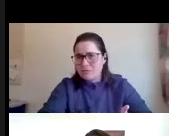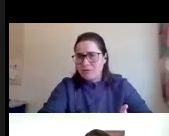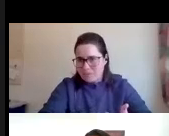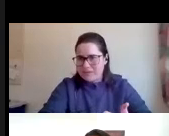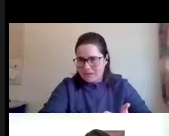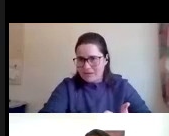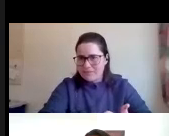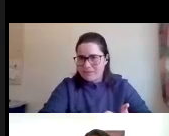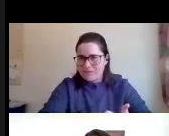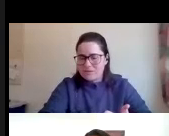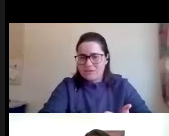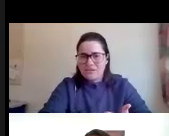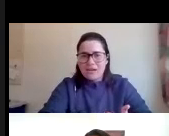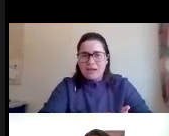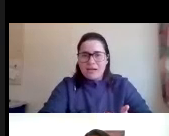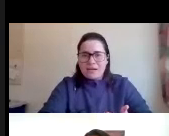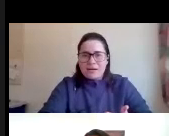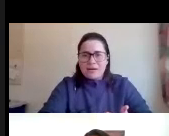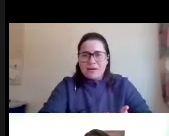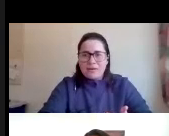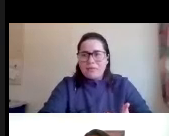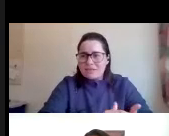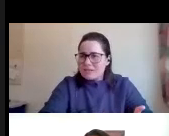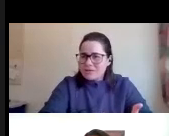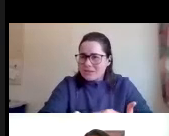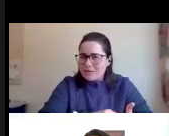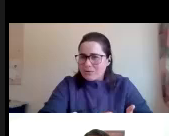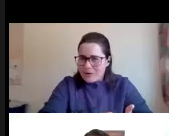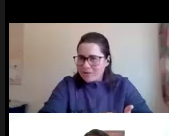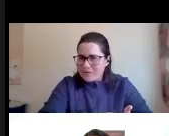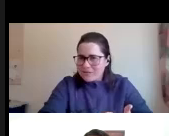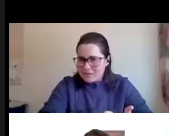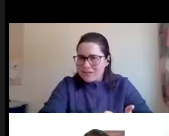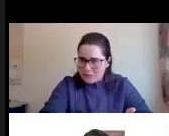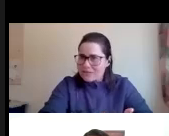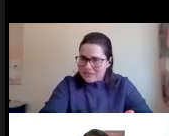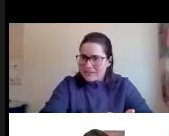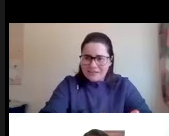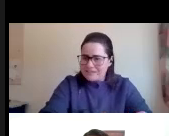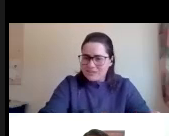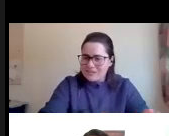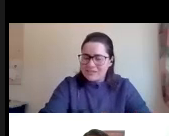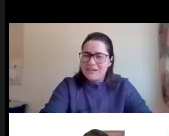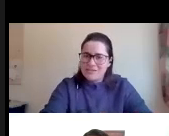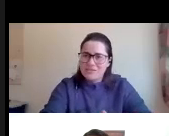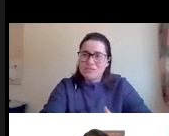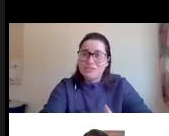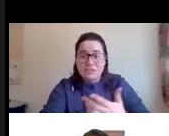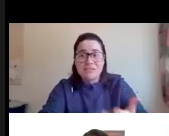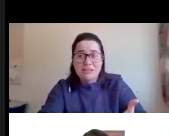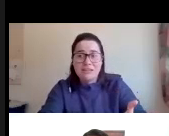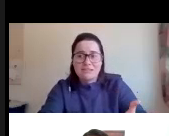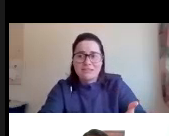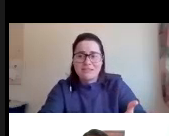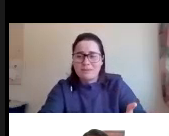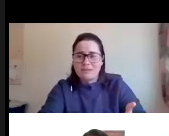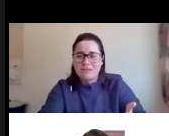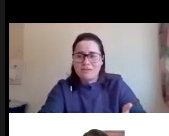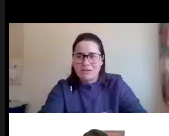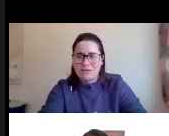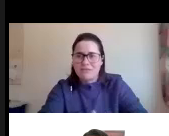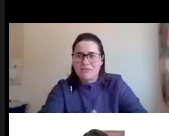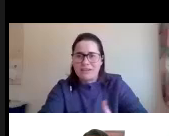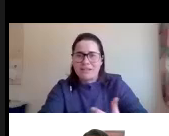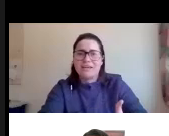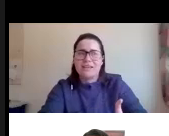que esto iba a pasar. Entonces, como les digo, no es algo nuevo, sino es algo que se viene diciendo desde hace años. Entonces, si está